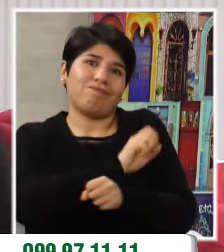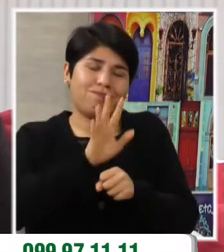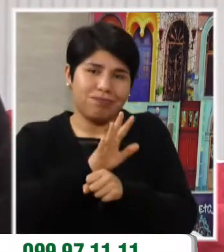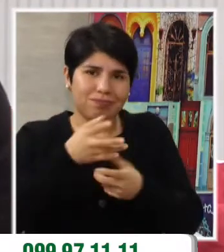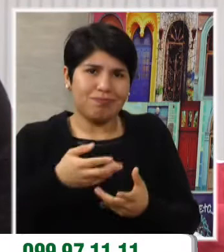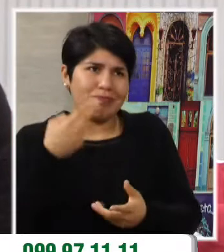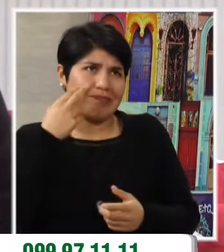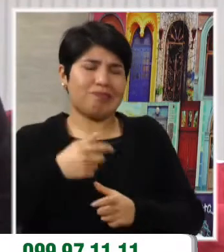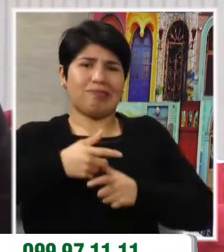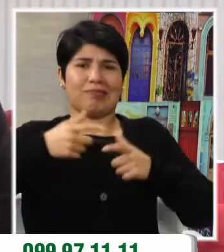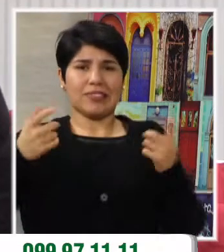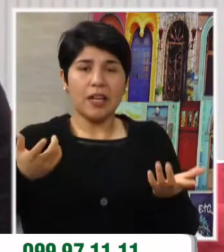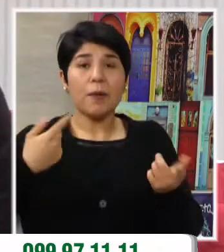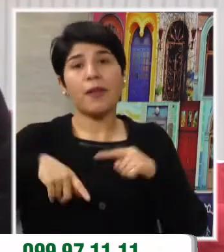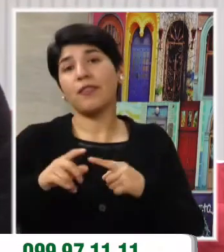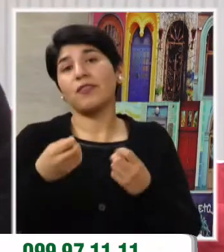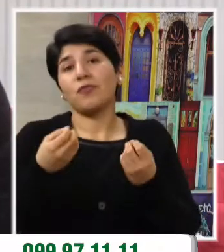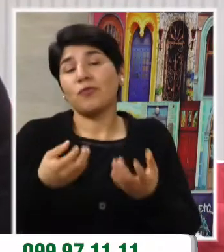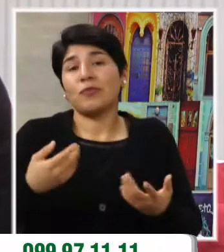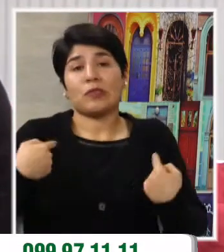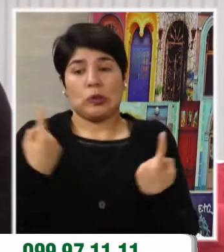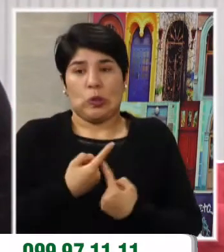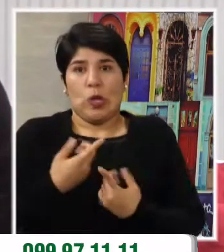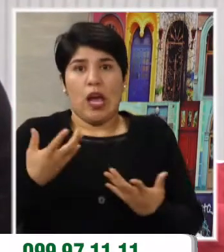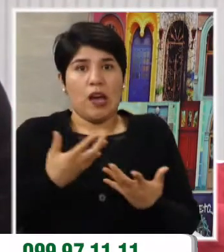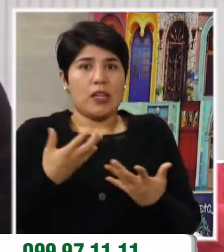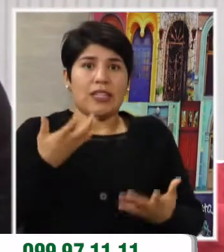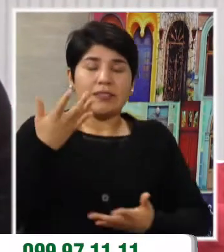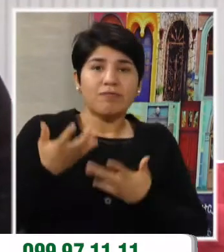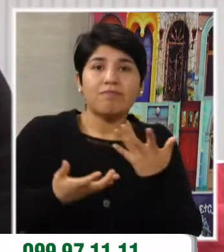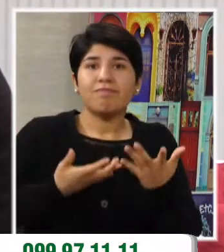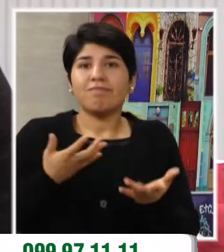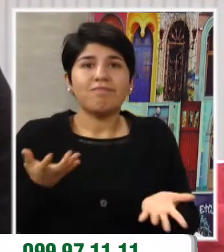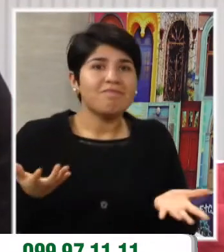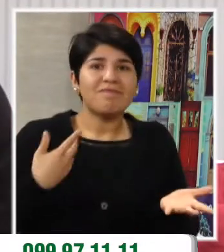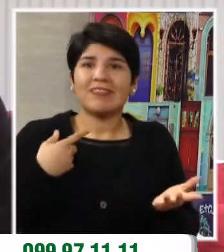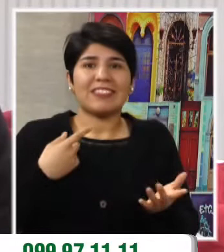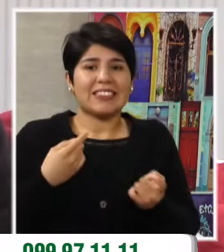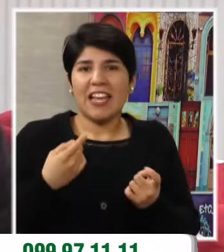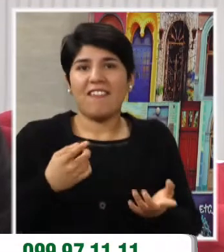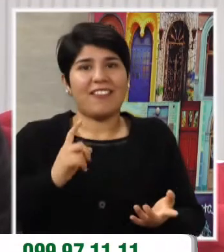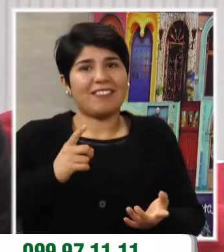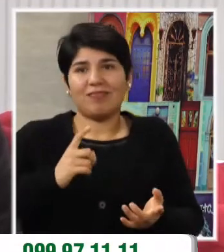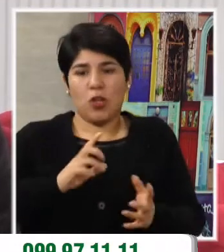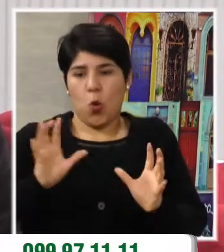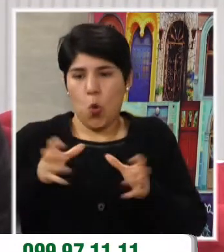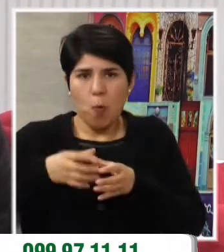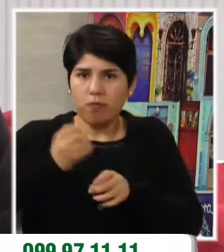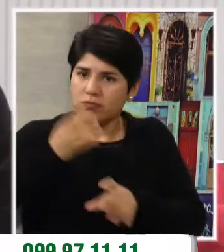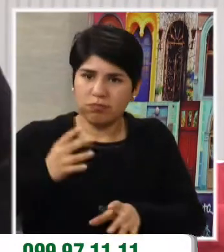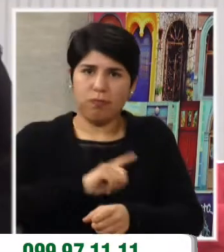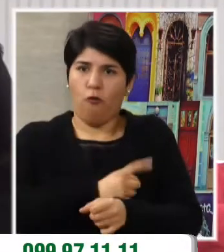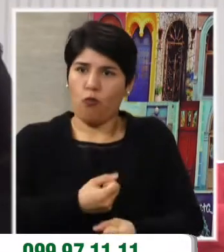pandemia evidentemente hemos tenido que fortalecer el equipo técnico